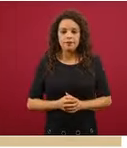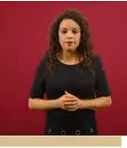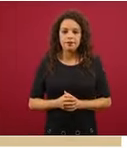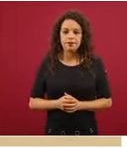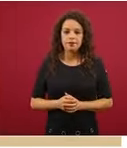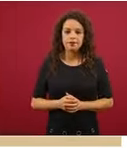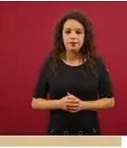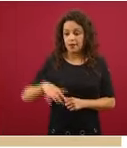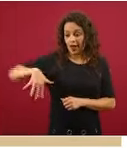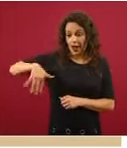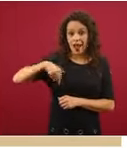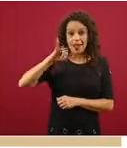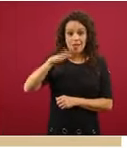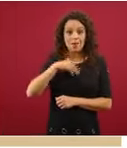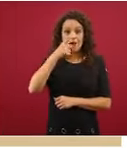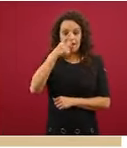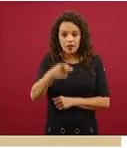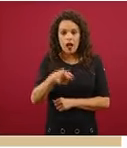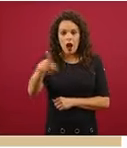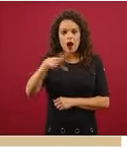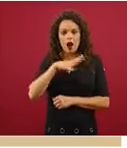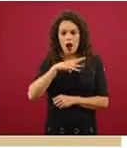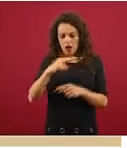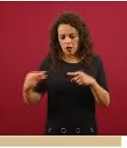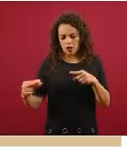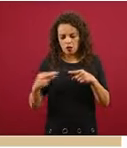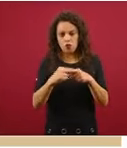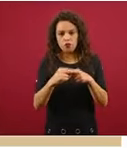tienen un oxímetro de pulso y